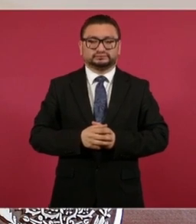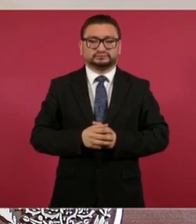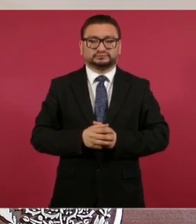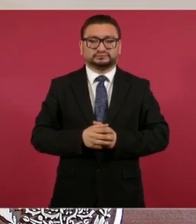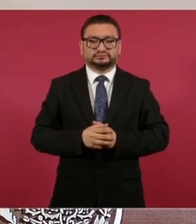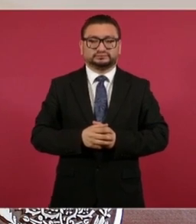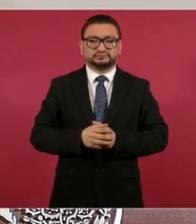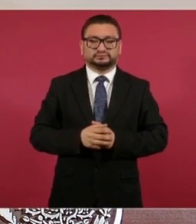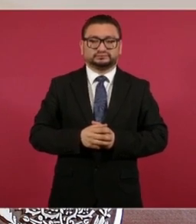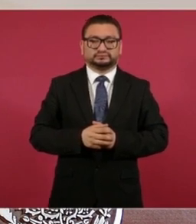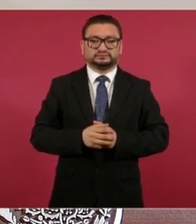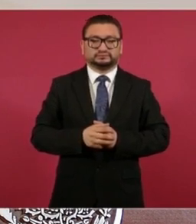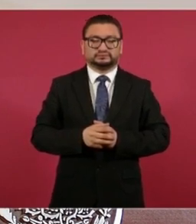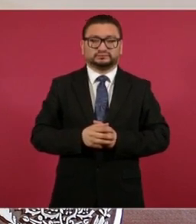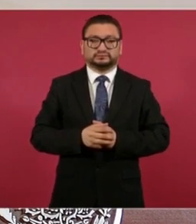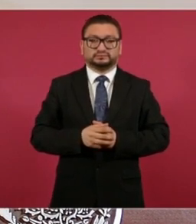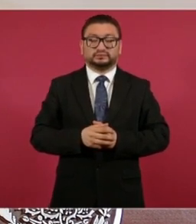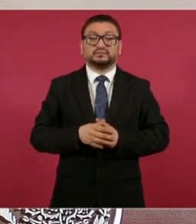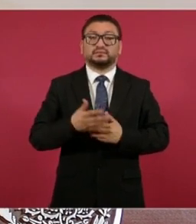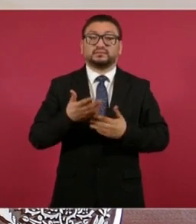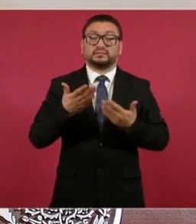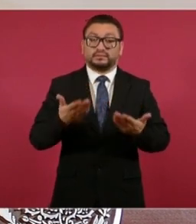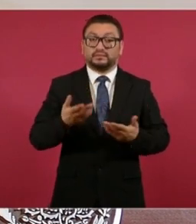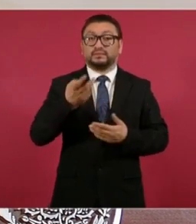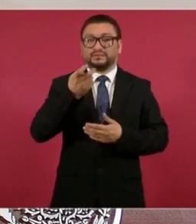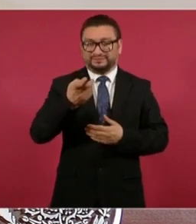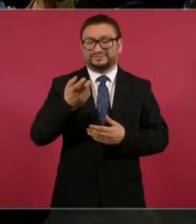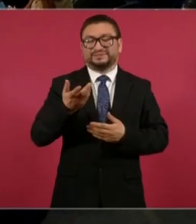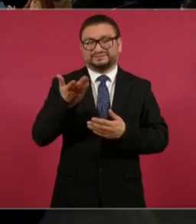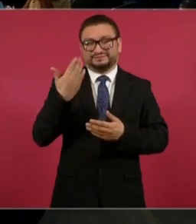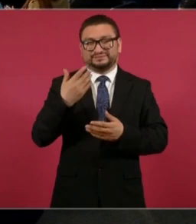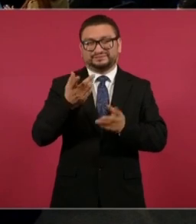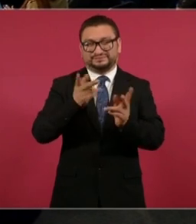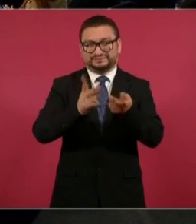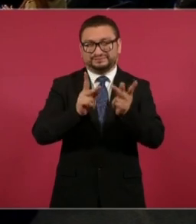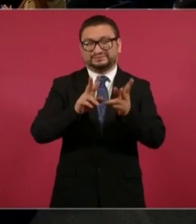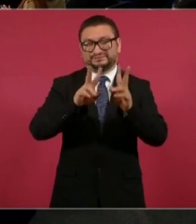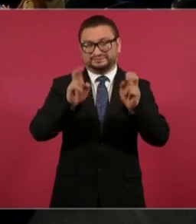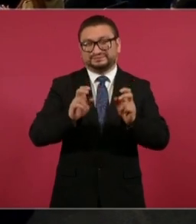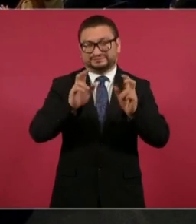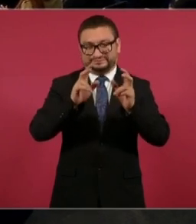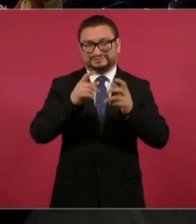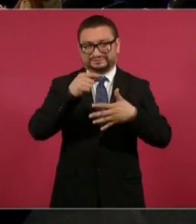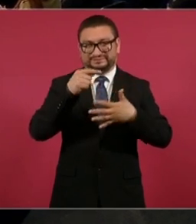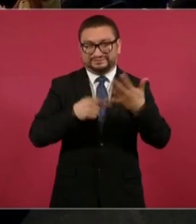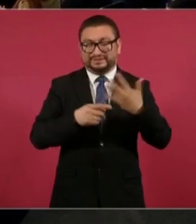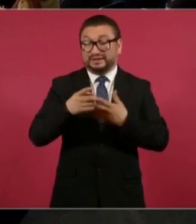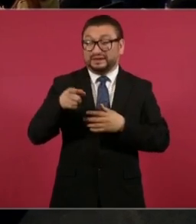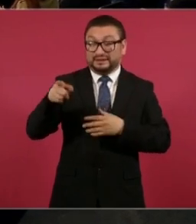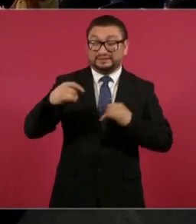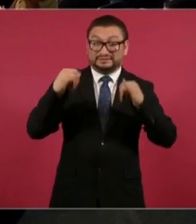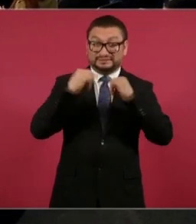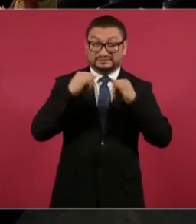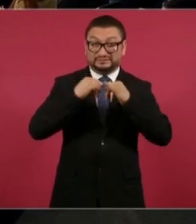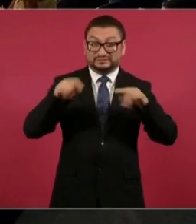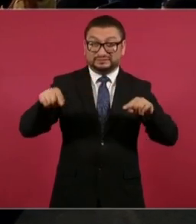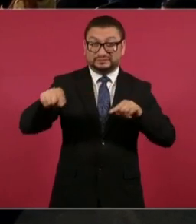gente Entonces cuando hablamos de estos órganos